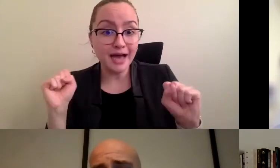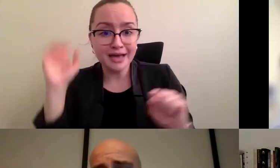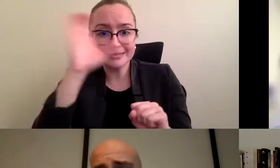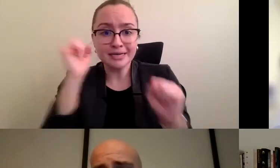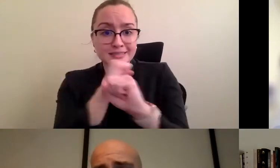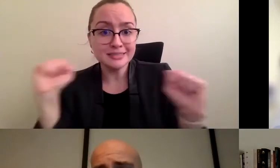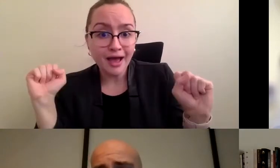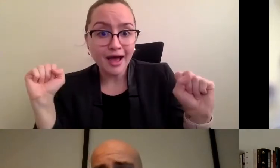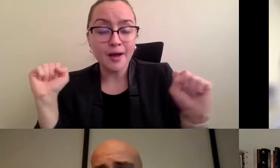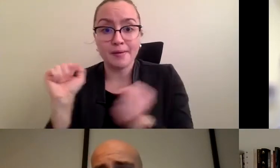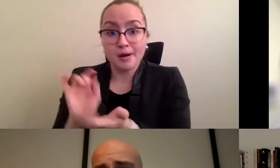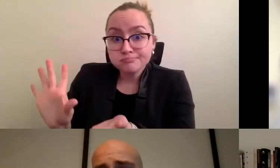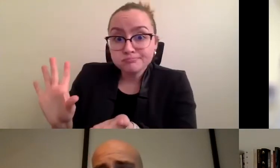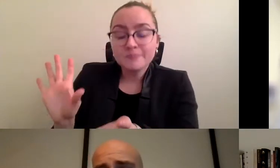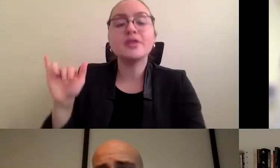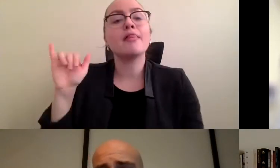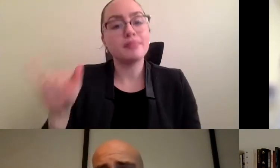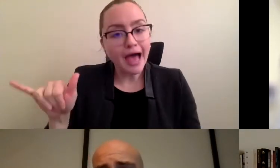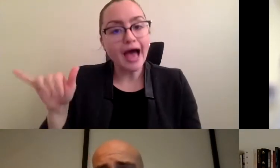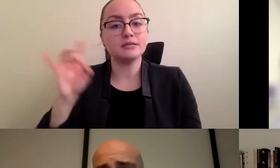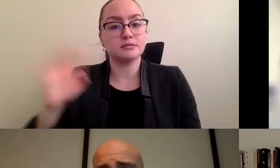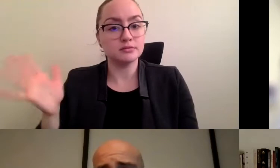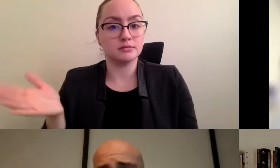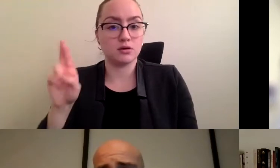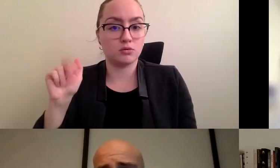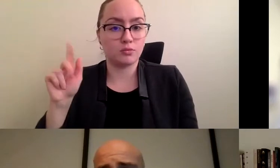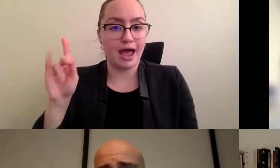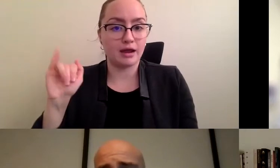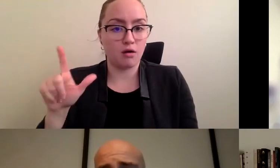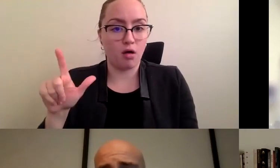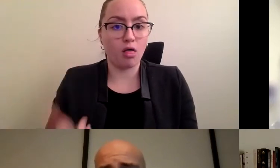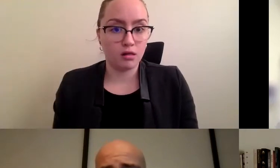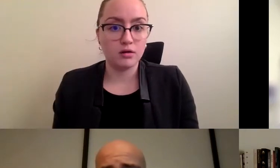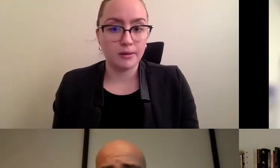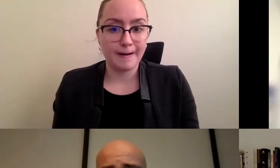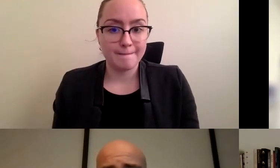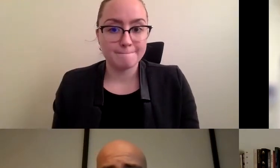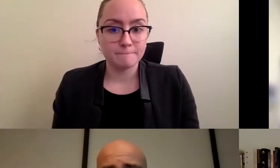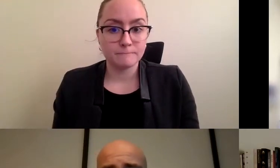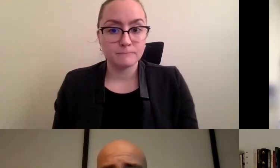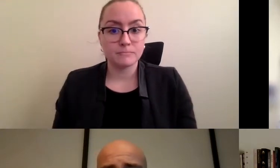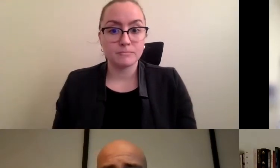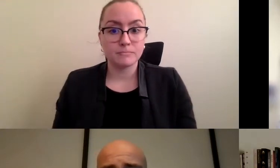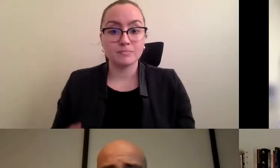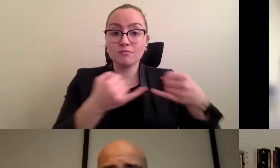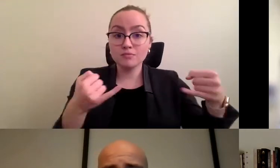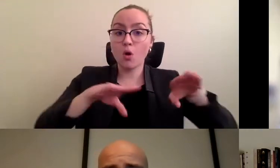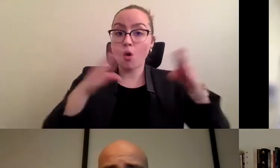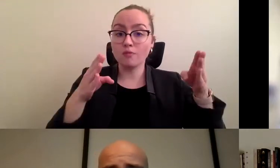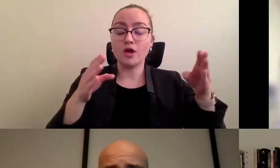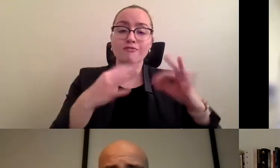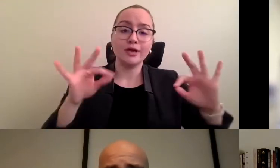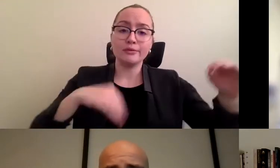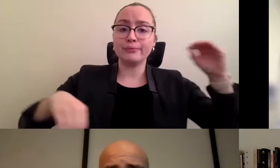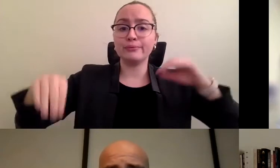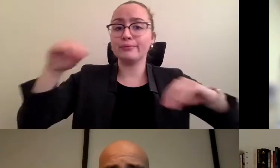que atravesar terribles condiciones. Esos son ideas radicales. La noción que alguien debería